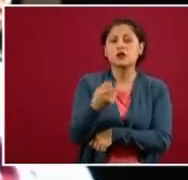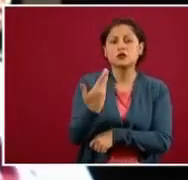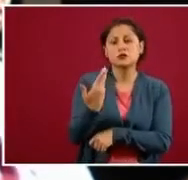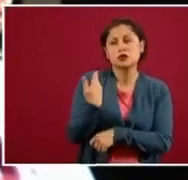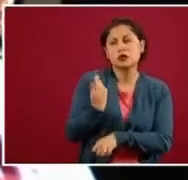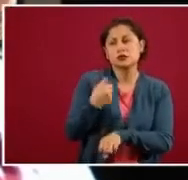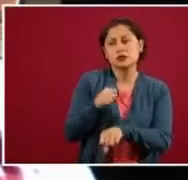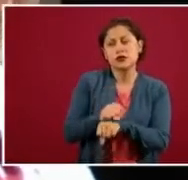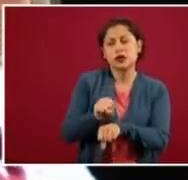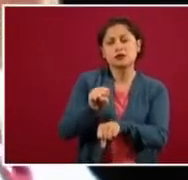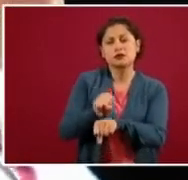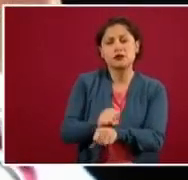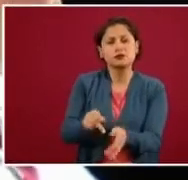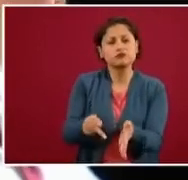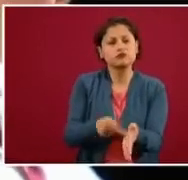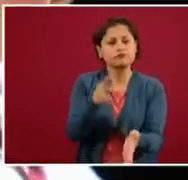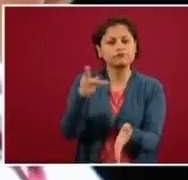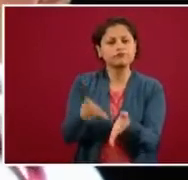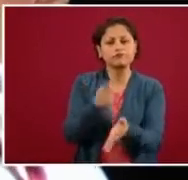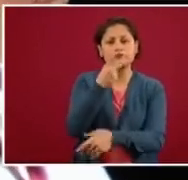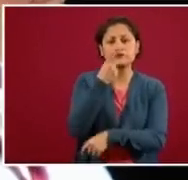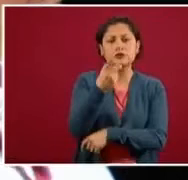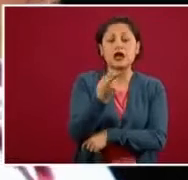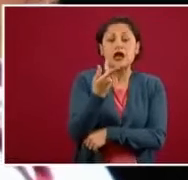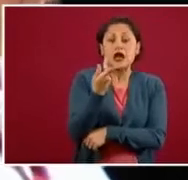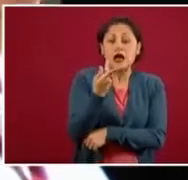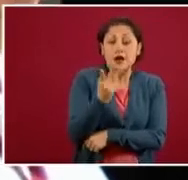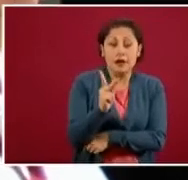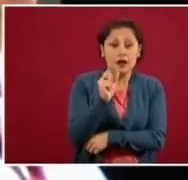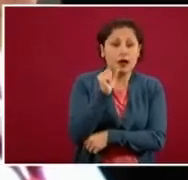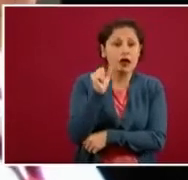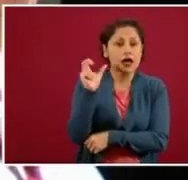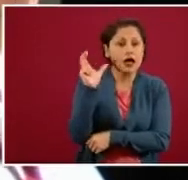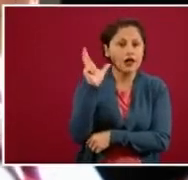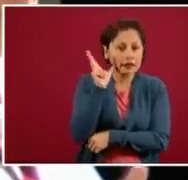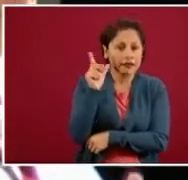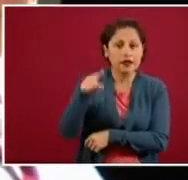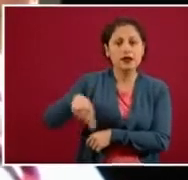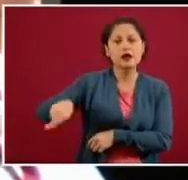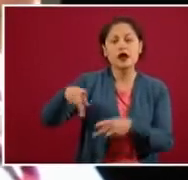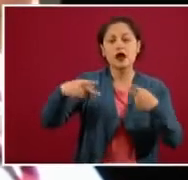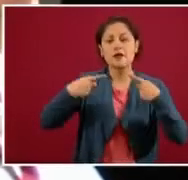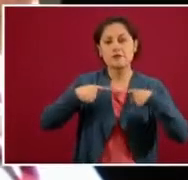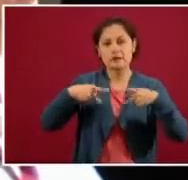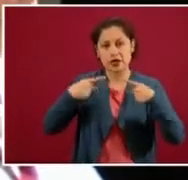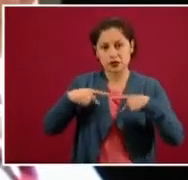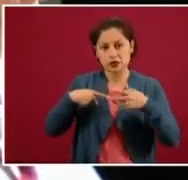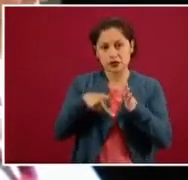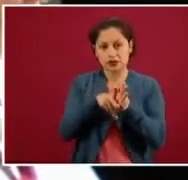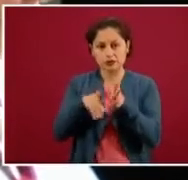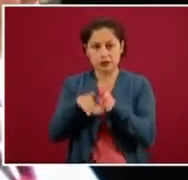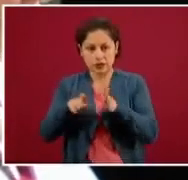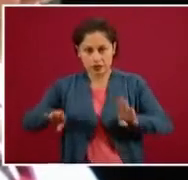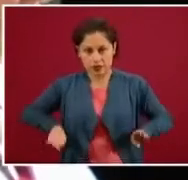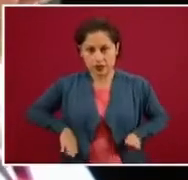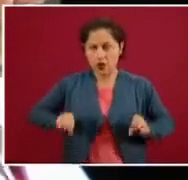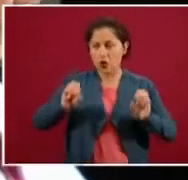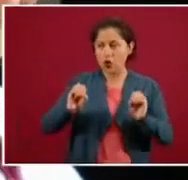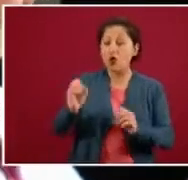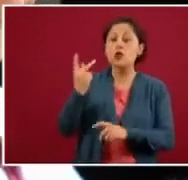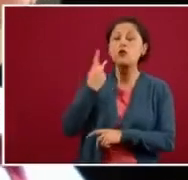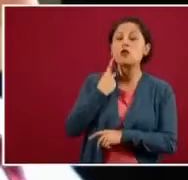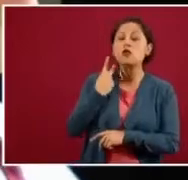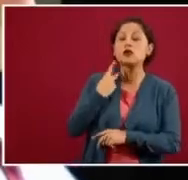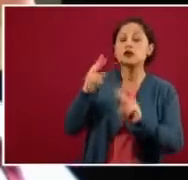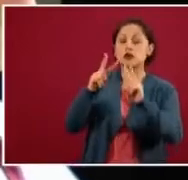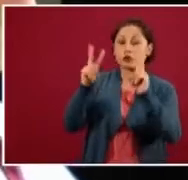semanas, pero desde antier algunos periodistas y políticos tomaron sus palabras para difundir esta idea de que al doctor Gatell